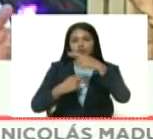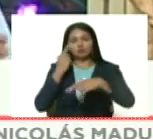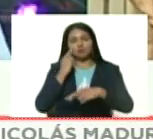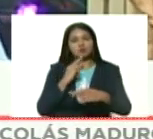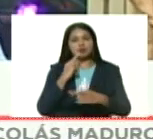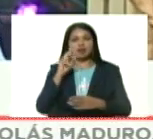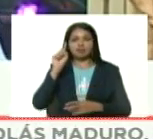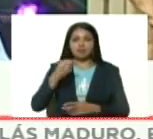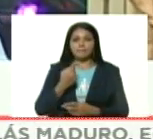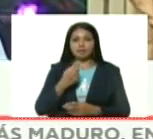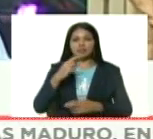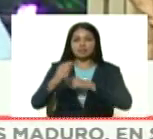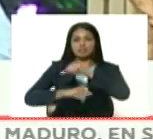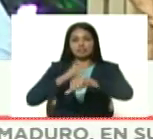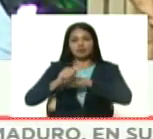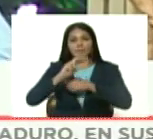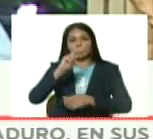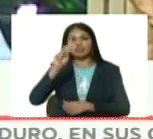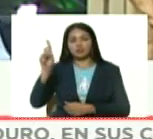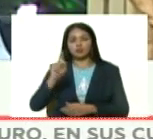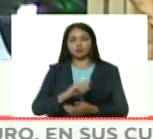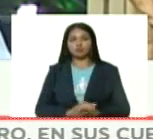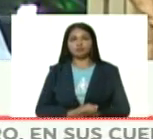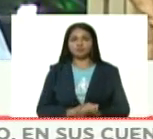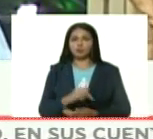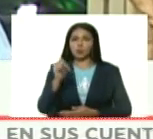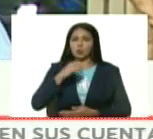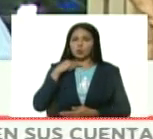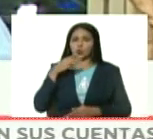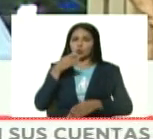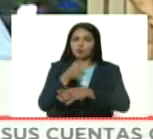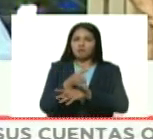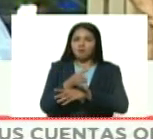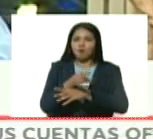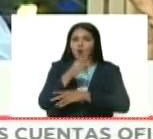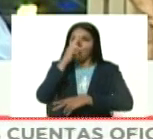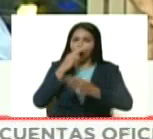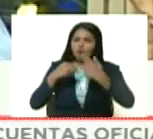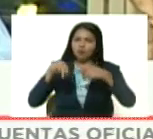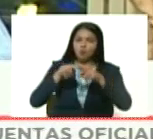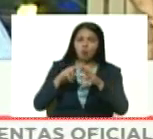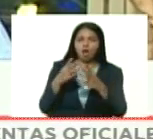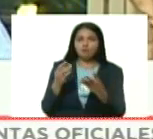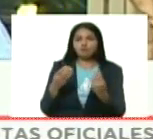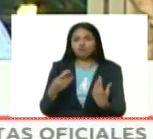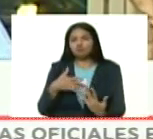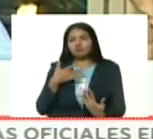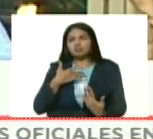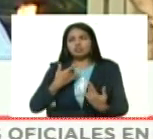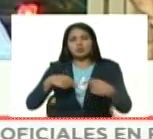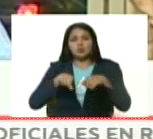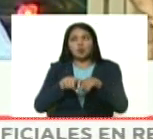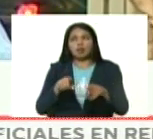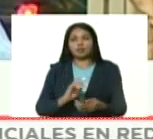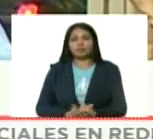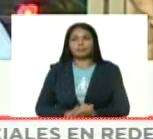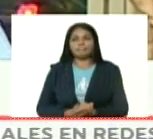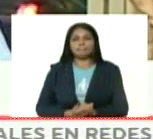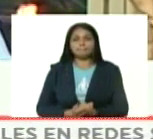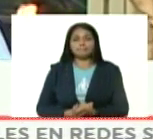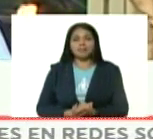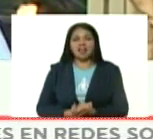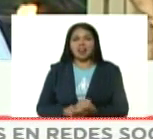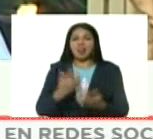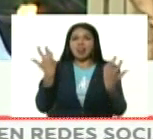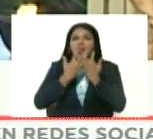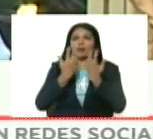bolivariana del siglo XXI. Hoy hemos conmemorado con mucho sentimiento la batalla de Pantano de